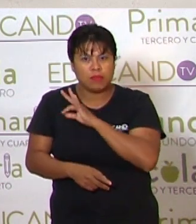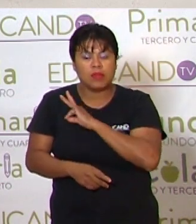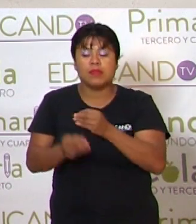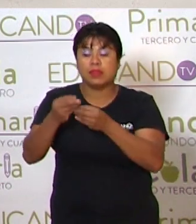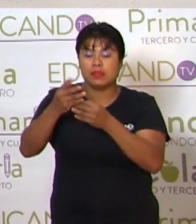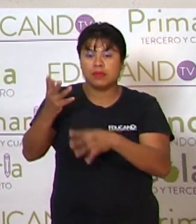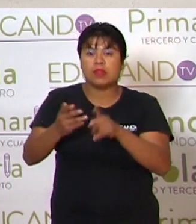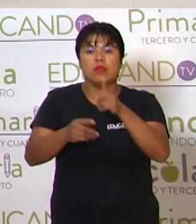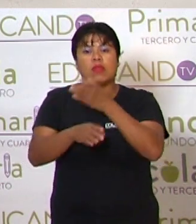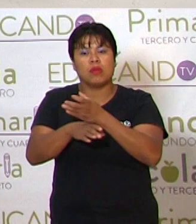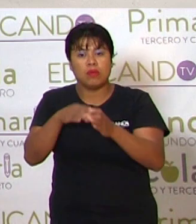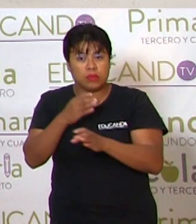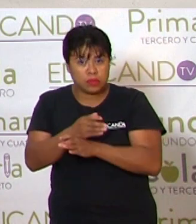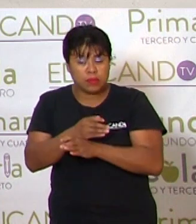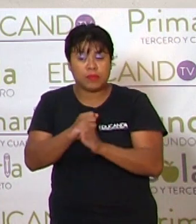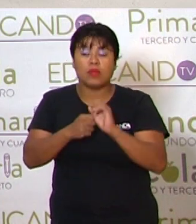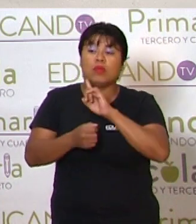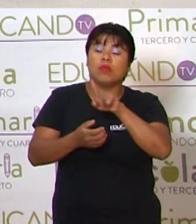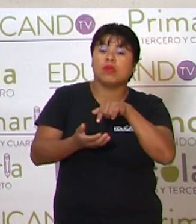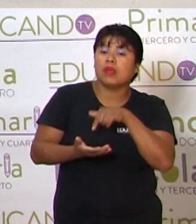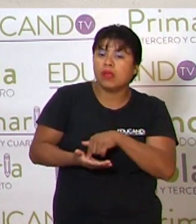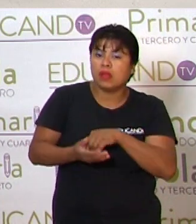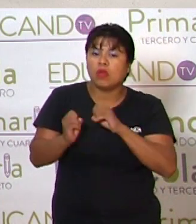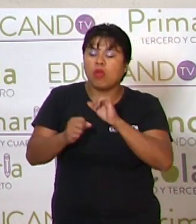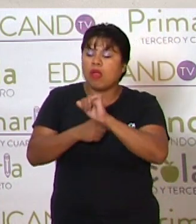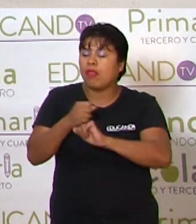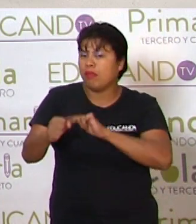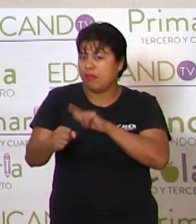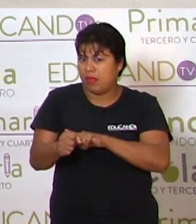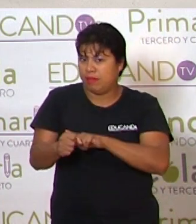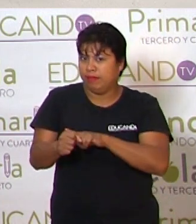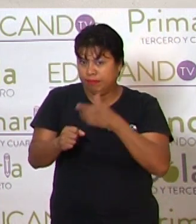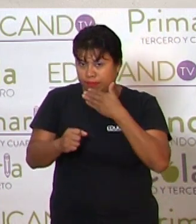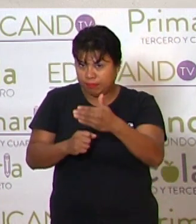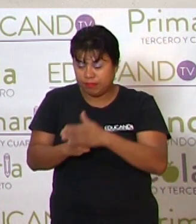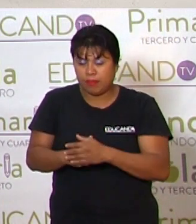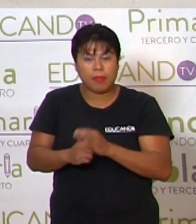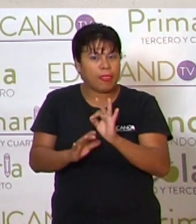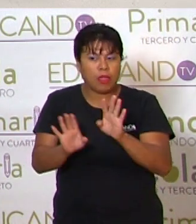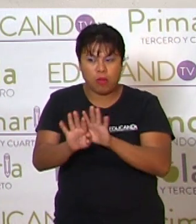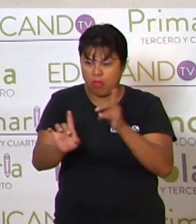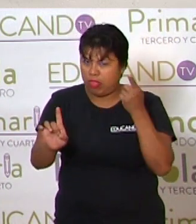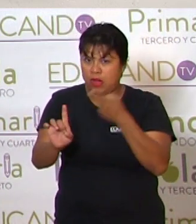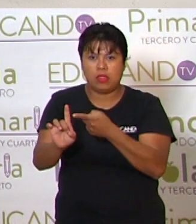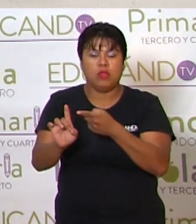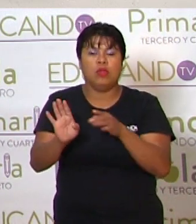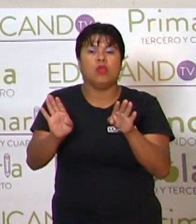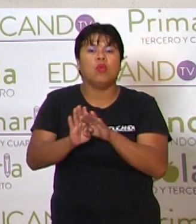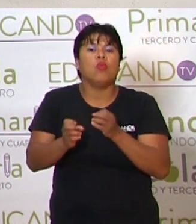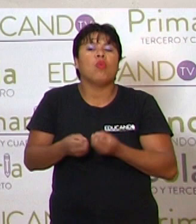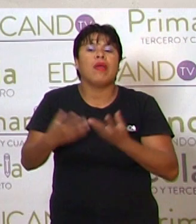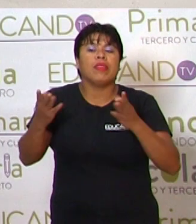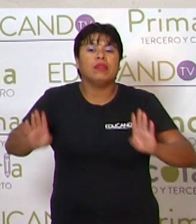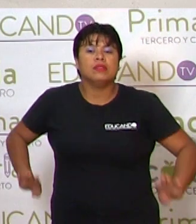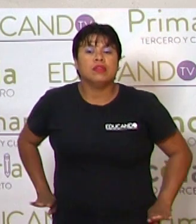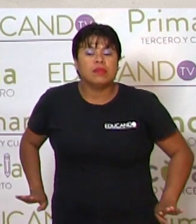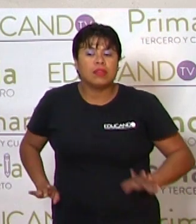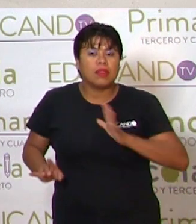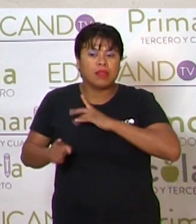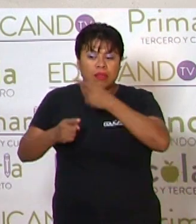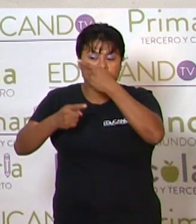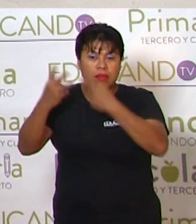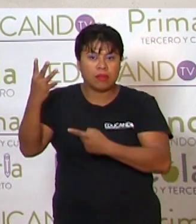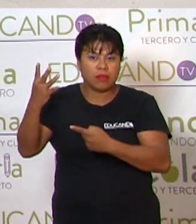poder describir a una cosa, algún lugar o algún animal. ¿Bien? De manera muy directa. ¿Cuántos tipos de descripciones